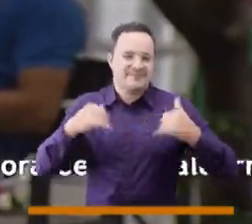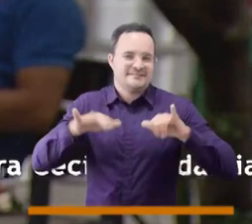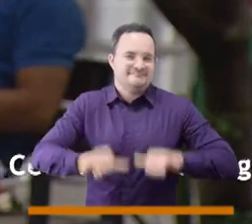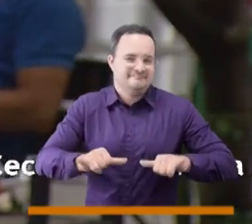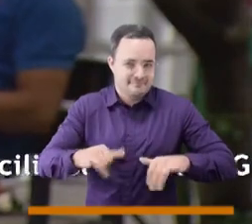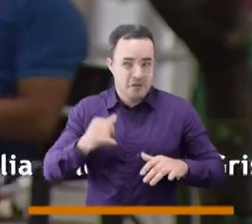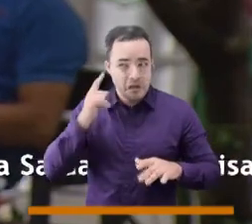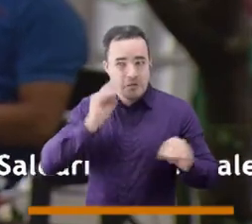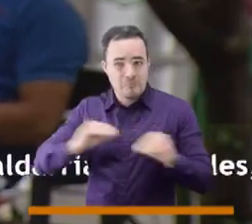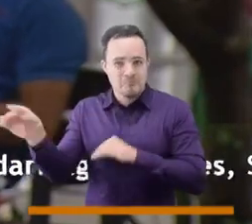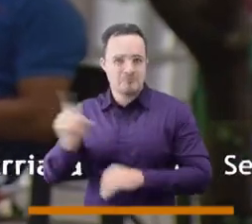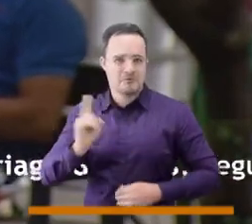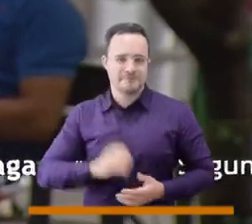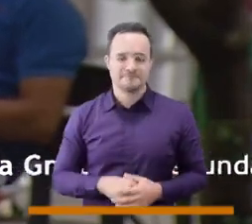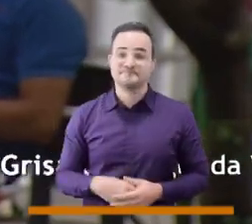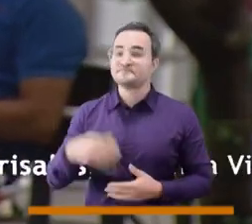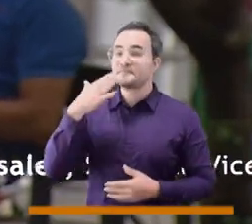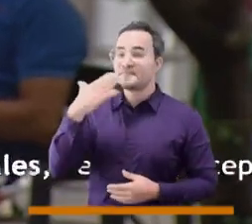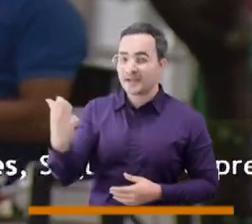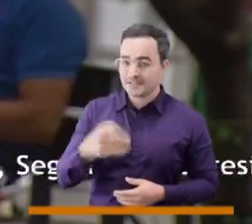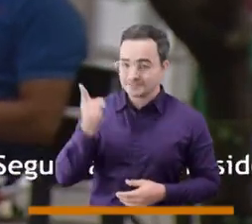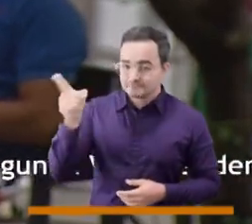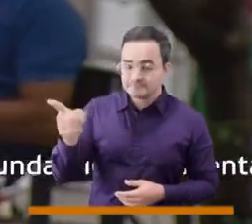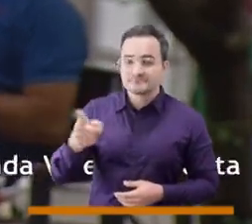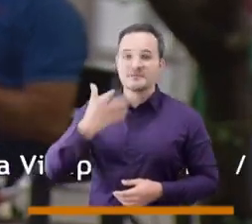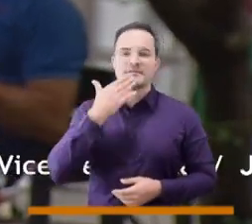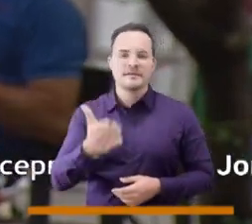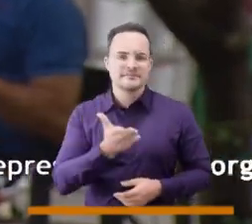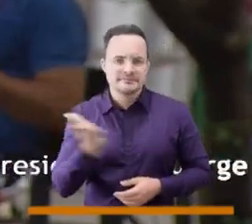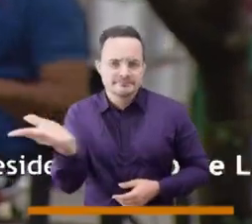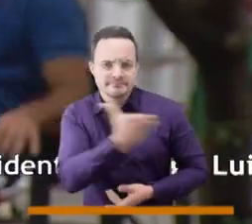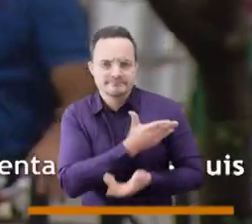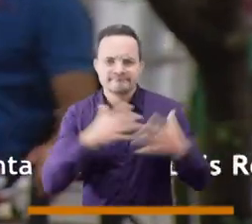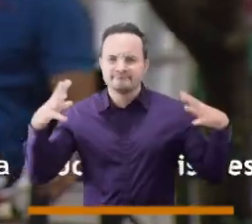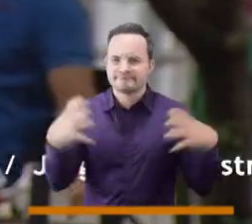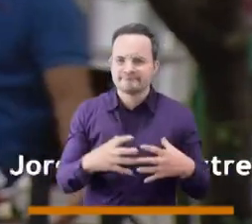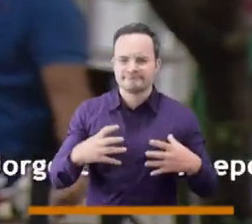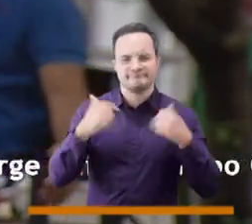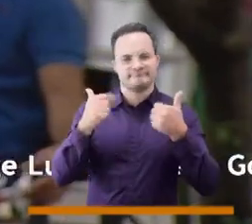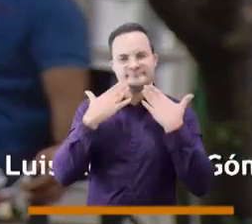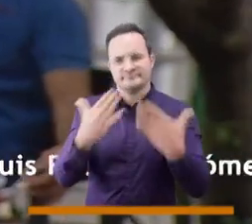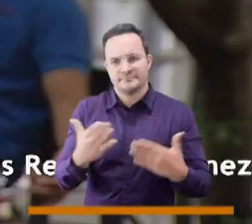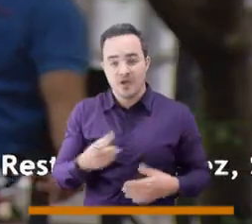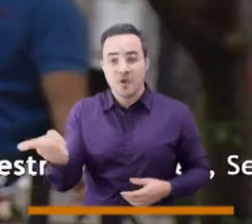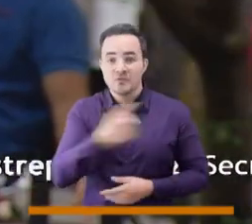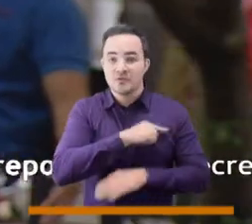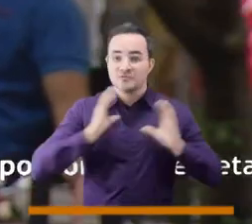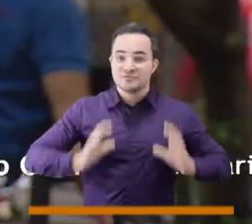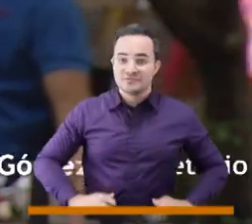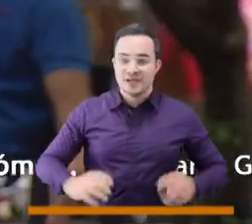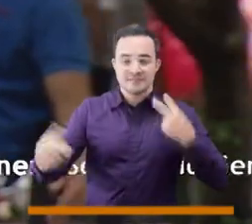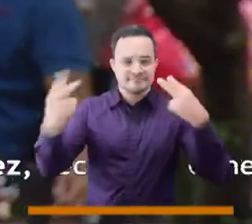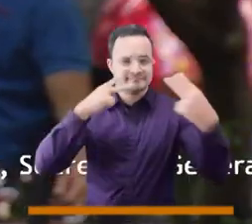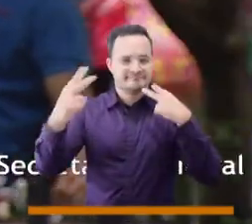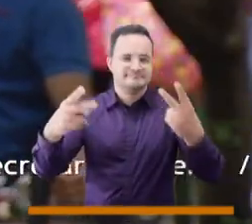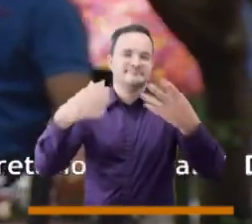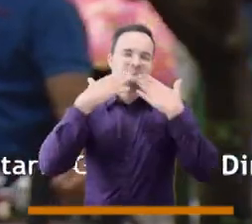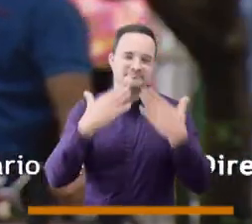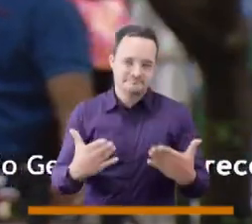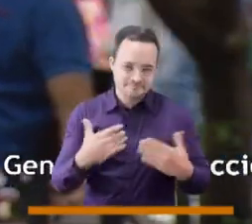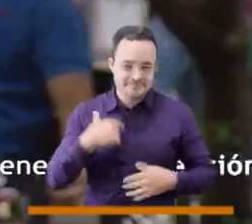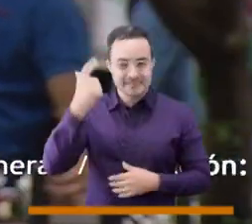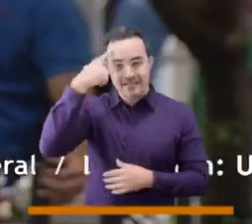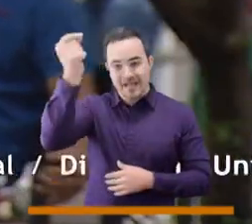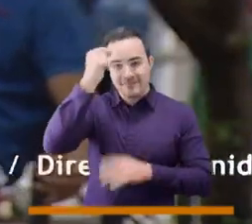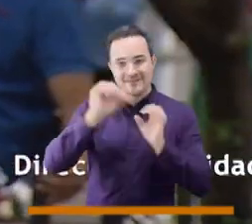de Telemedellín, nuestro director, y a todos los televidentes, a la ciudadanía, por estar en sintonía con el Consejo, porque el Consejo